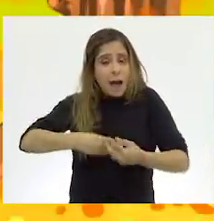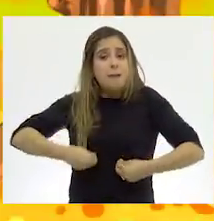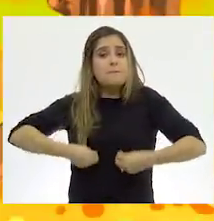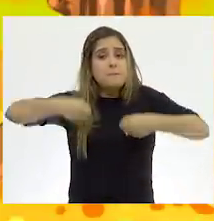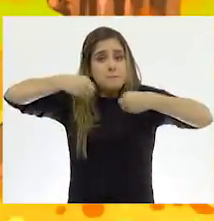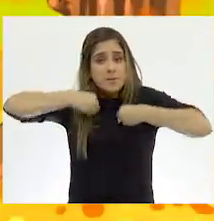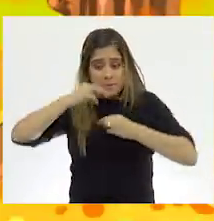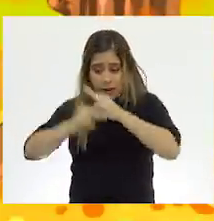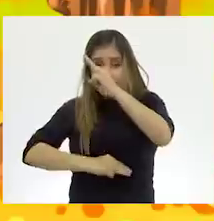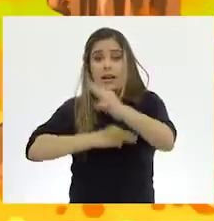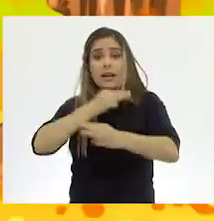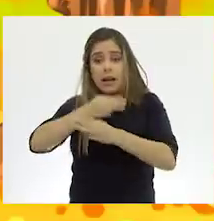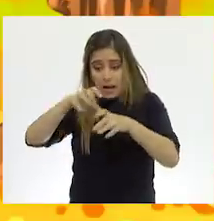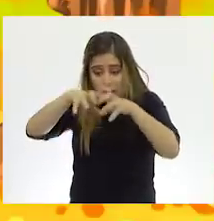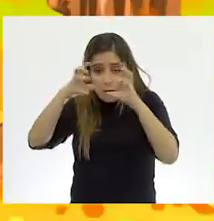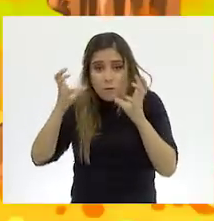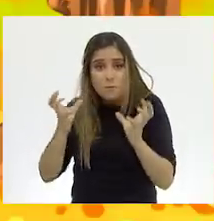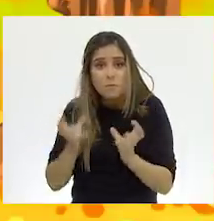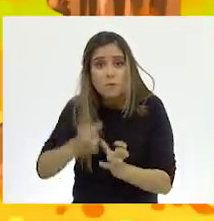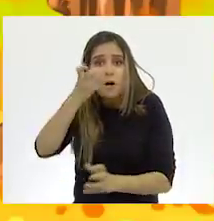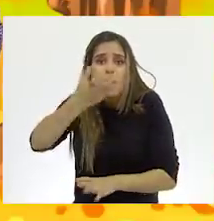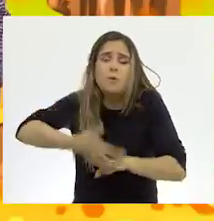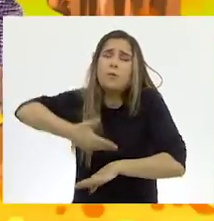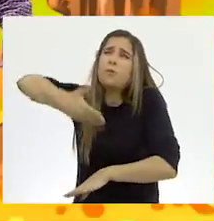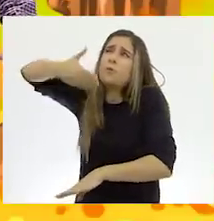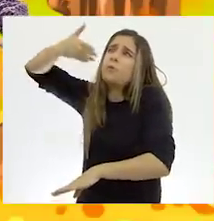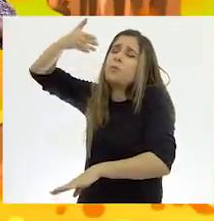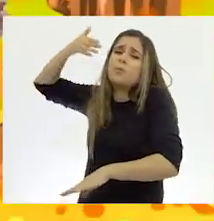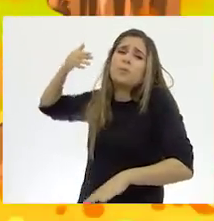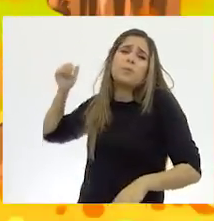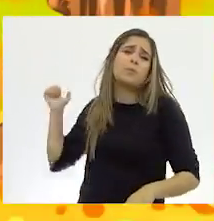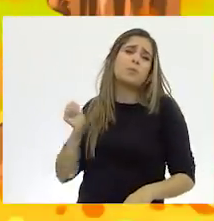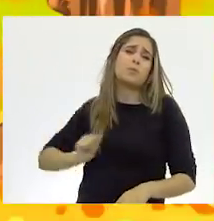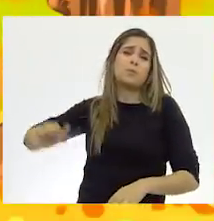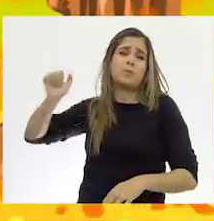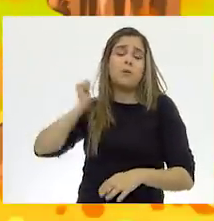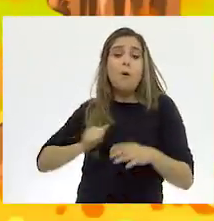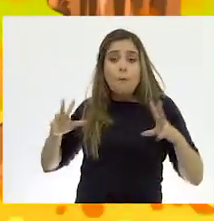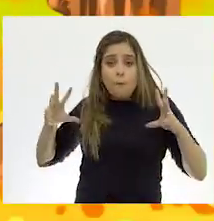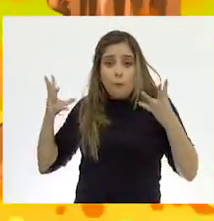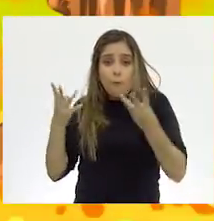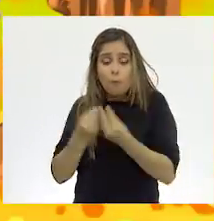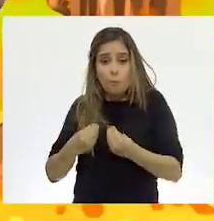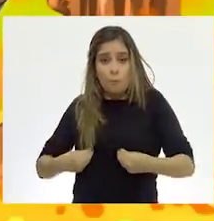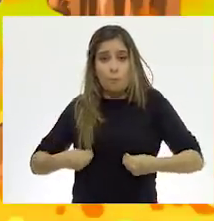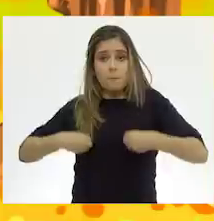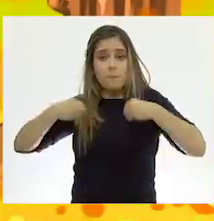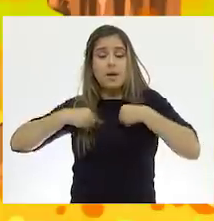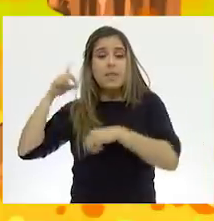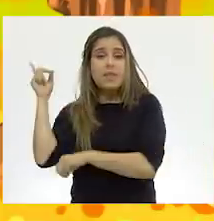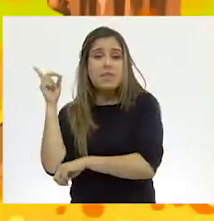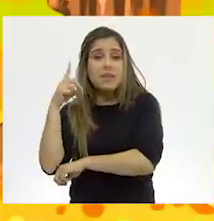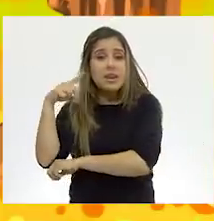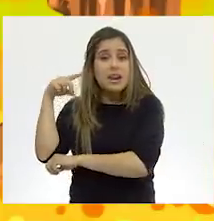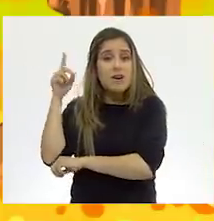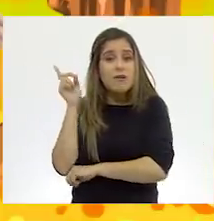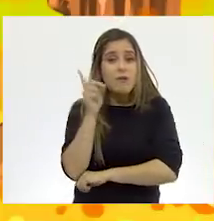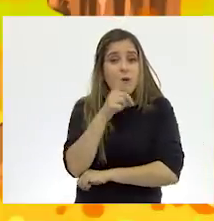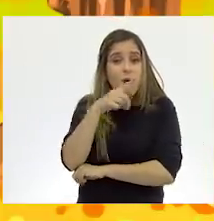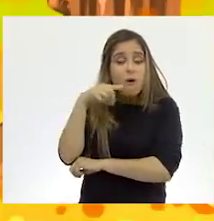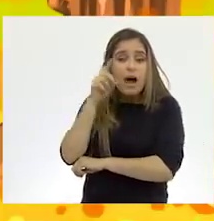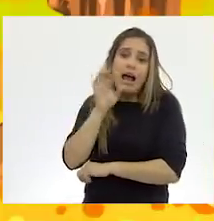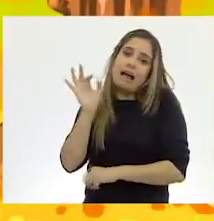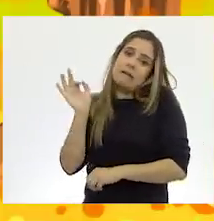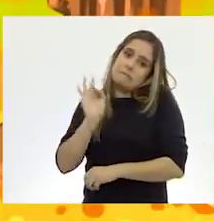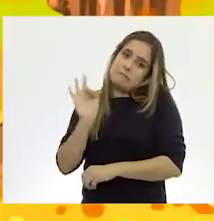que son de la época de los grandes dinosaurios. Probablemente eran amigos de